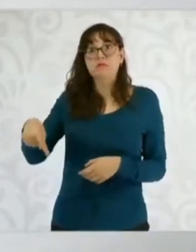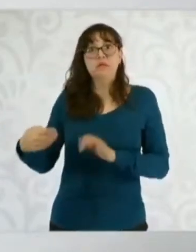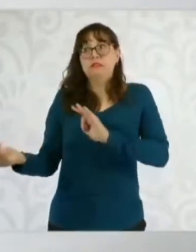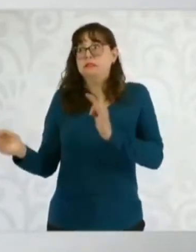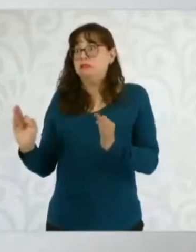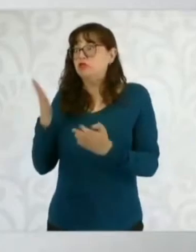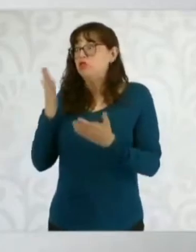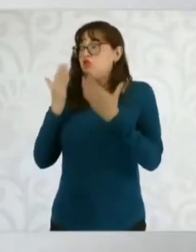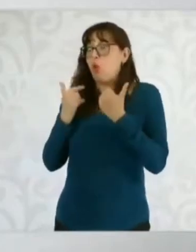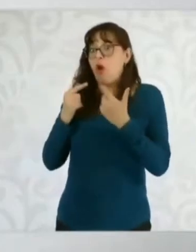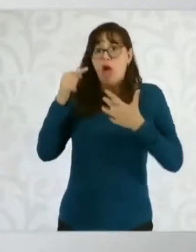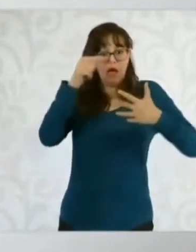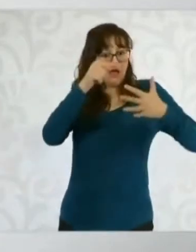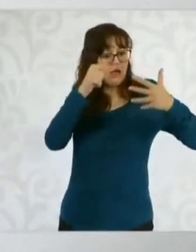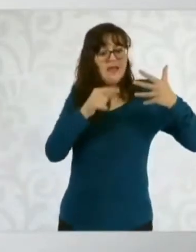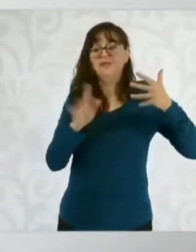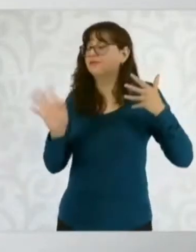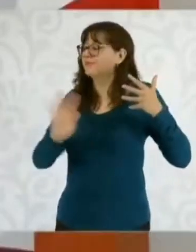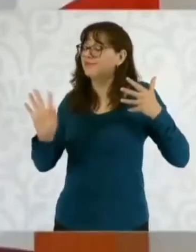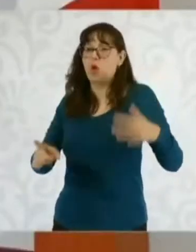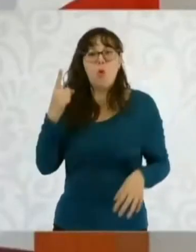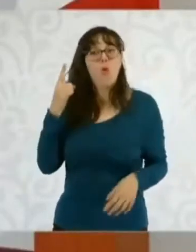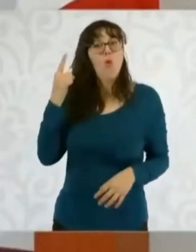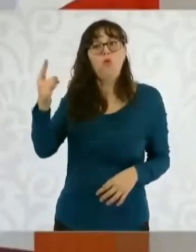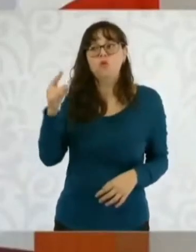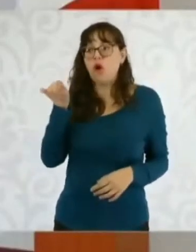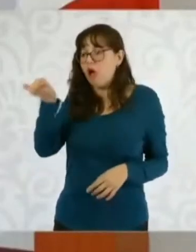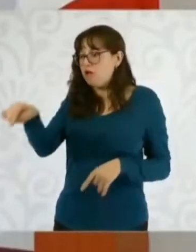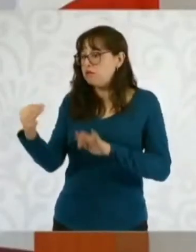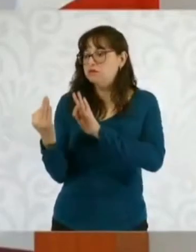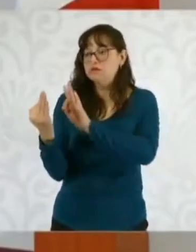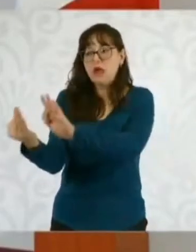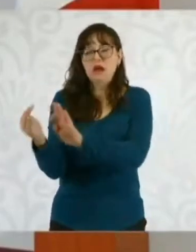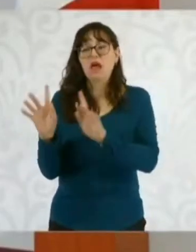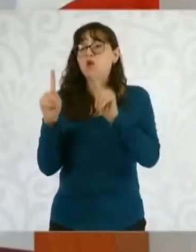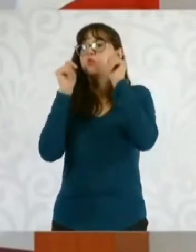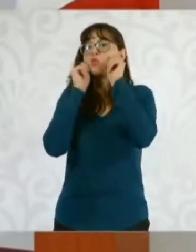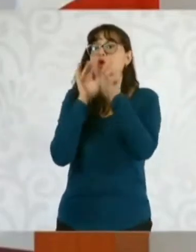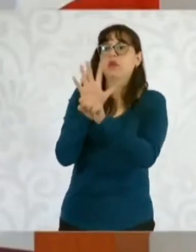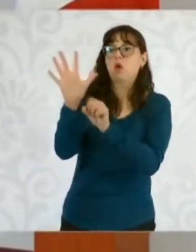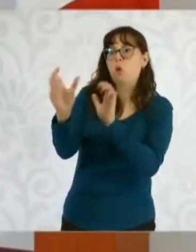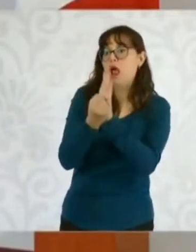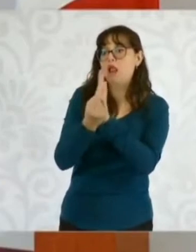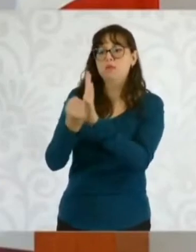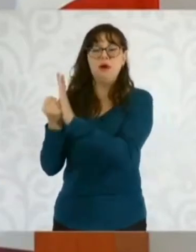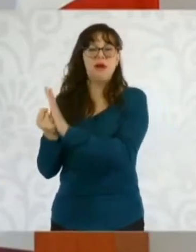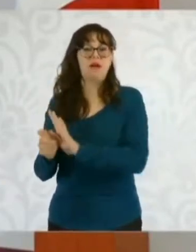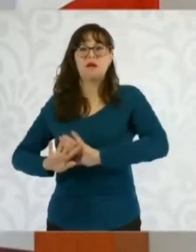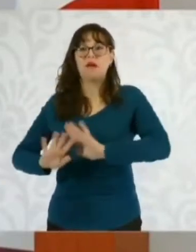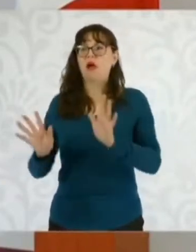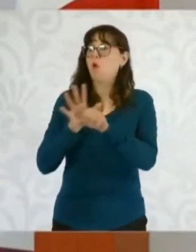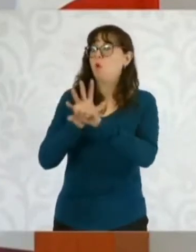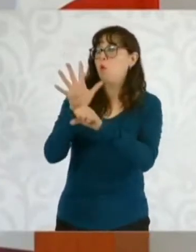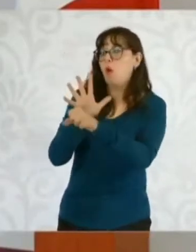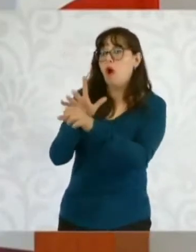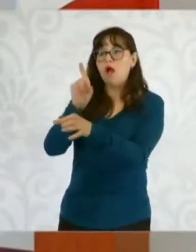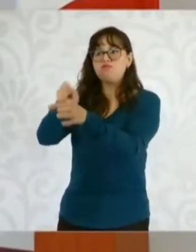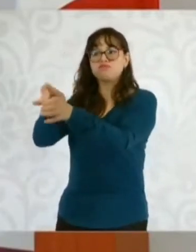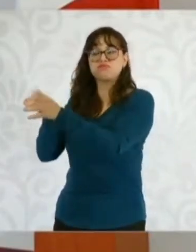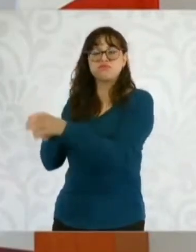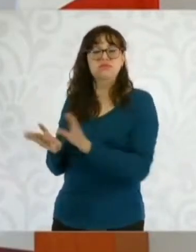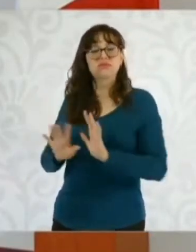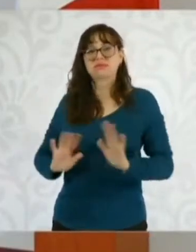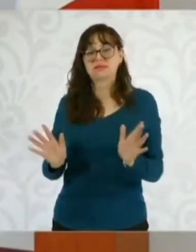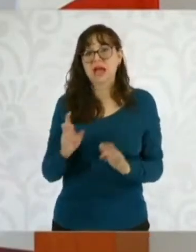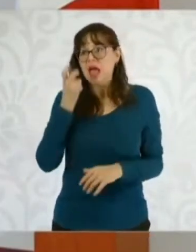operar como un sistema unificado, donde las personas puedan acudir a su unidad más cercana sin importar la derechohabiencia, utilizando para todo esto la